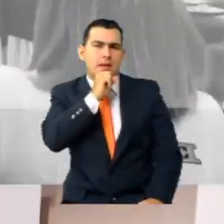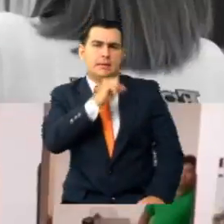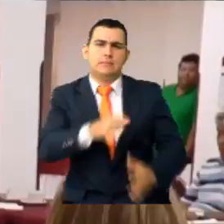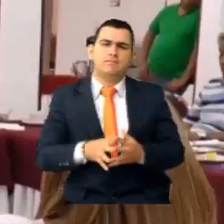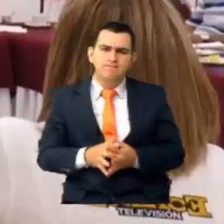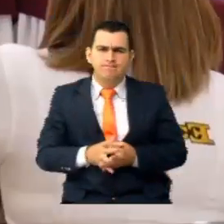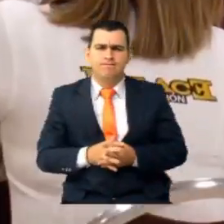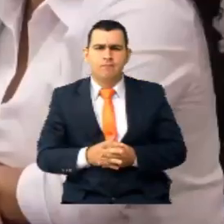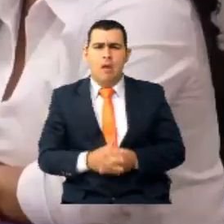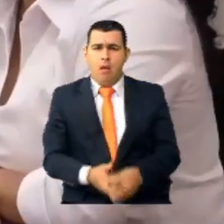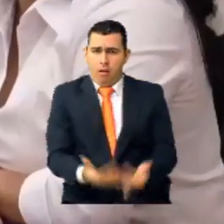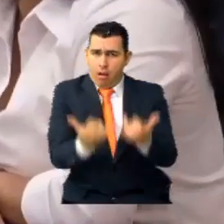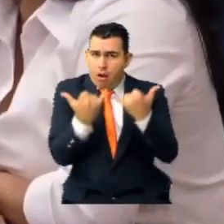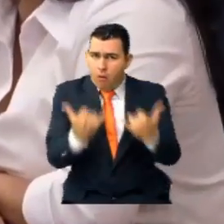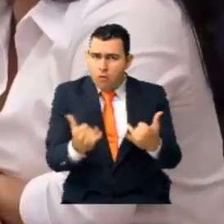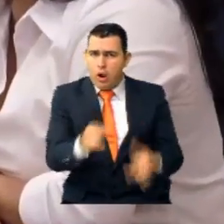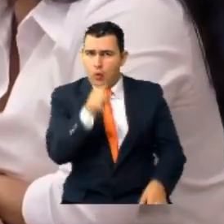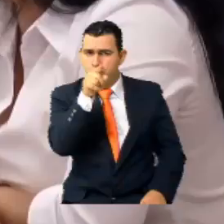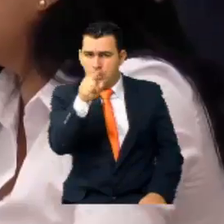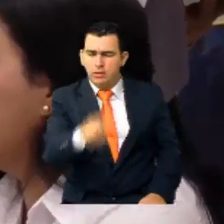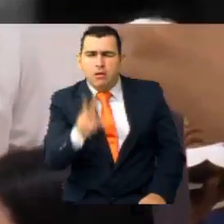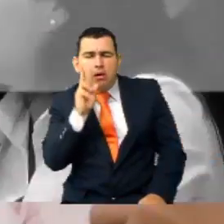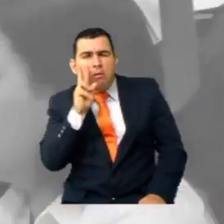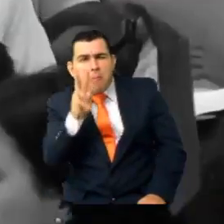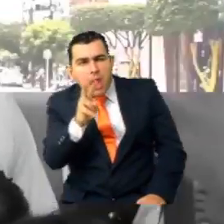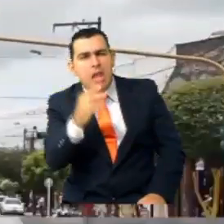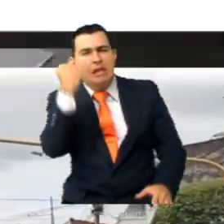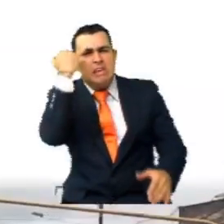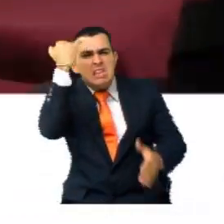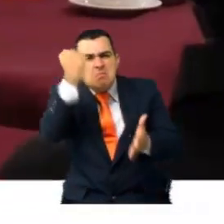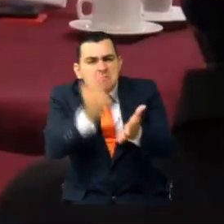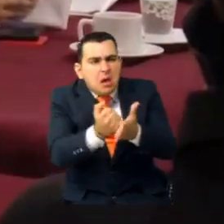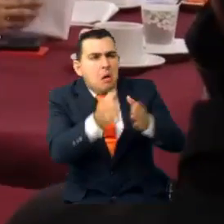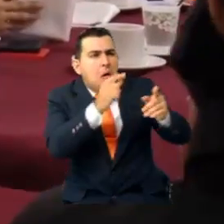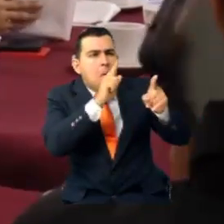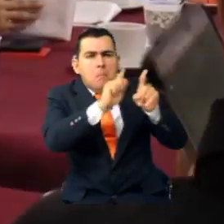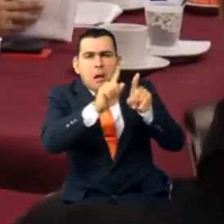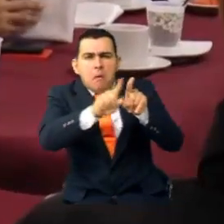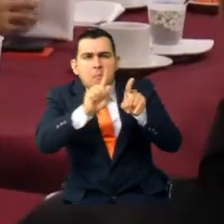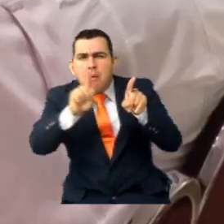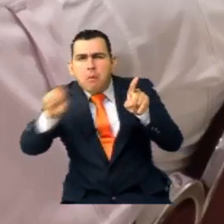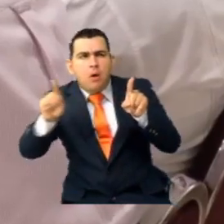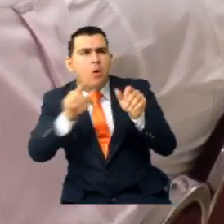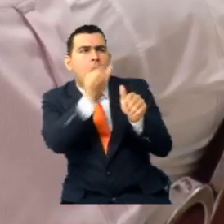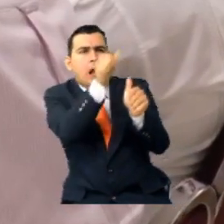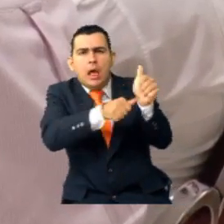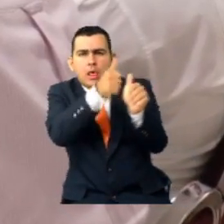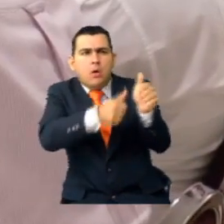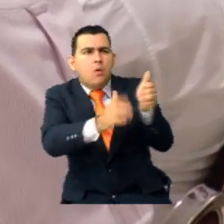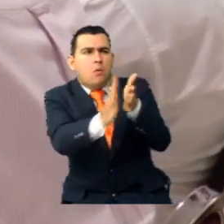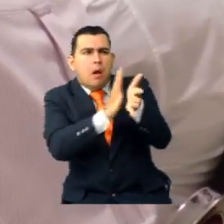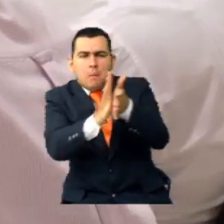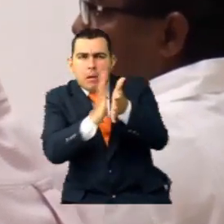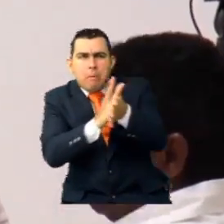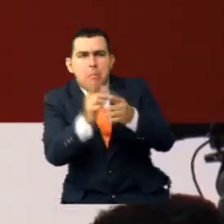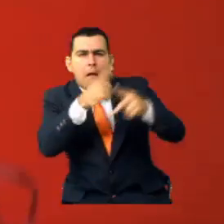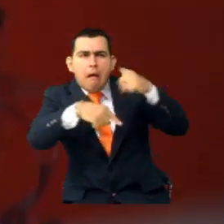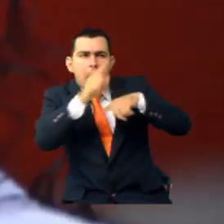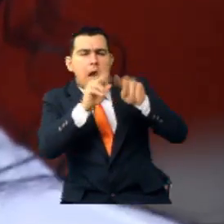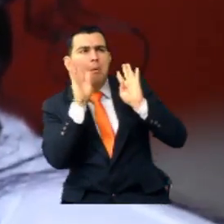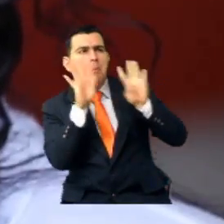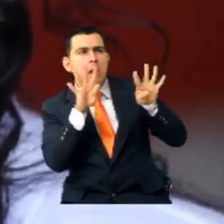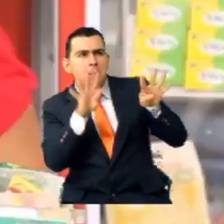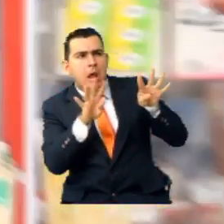A partir de este momento esperamos conocer las mejores ideas y proyectos para direccionar el futuro de una Barranca Bermeja que desea ser tratada